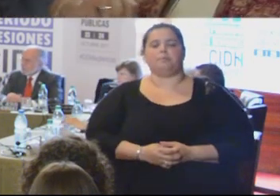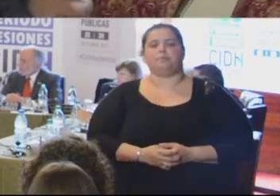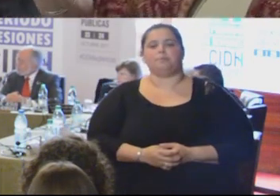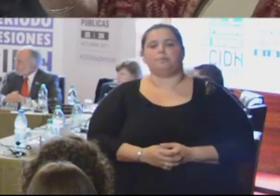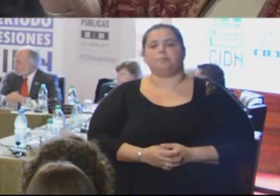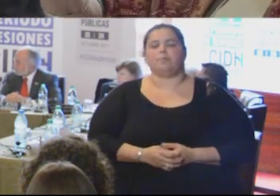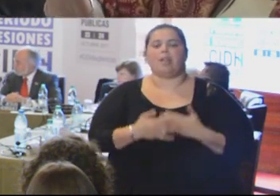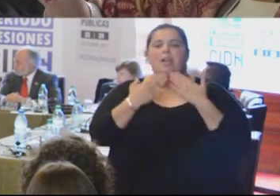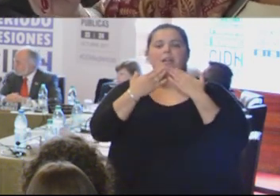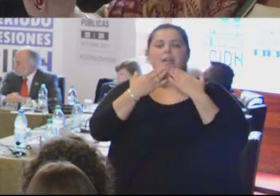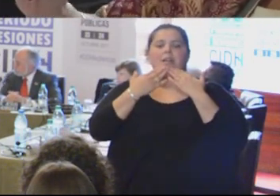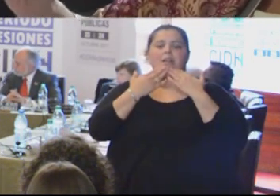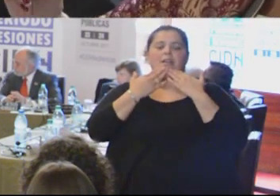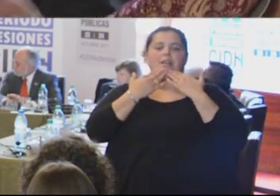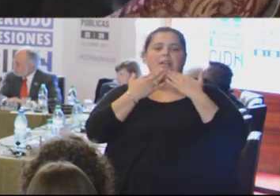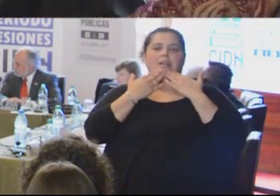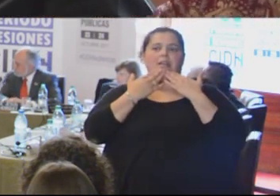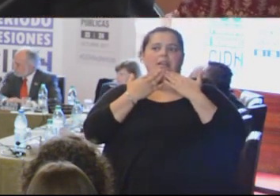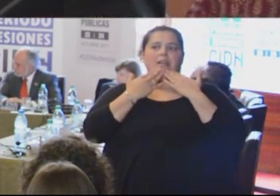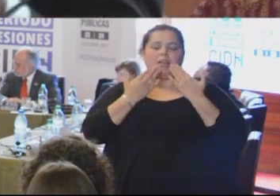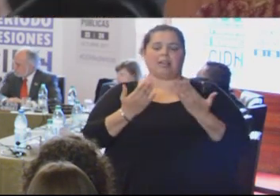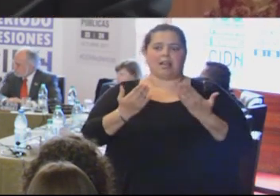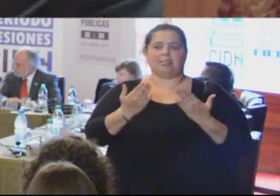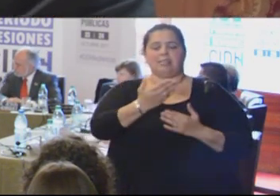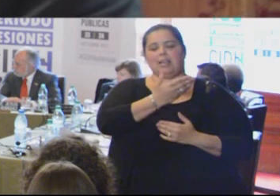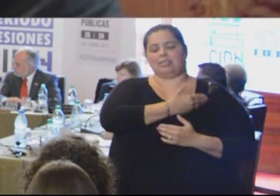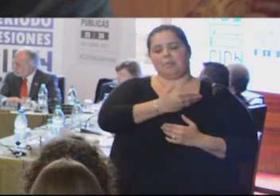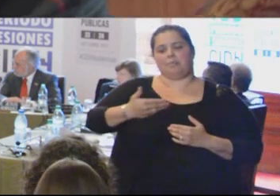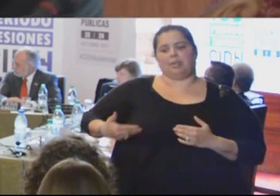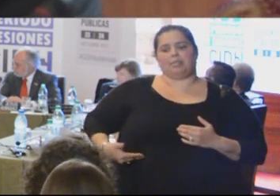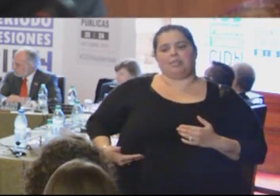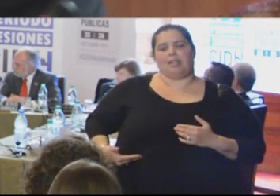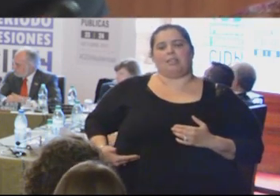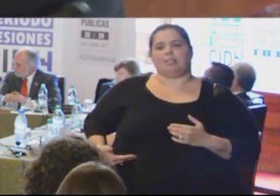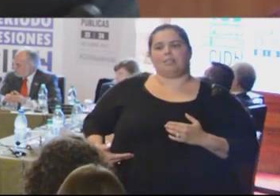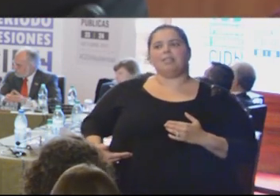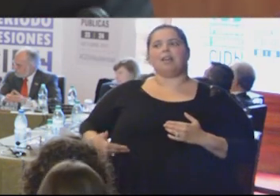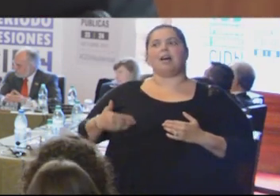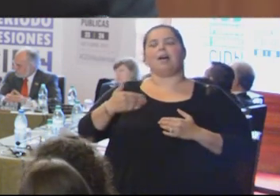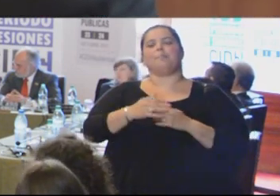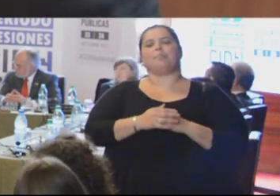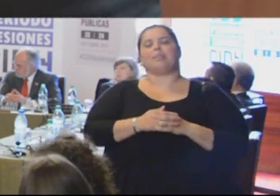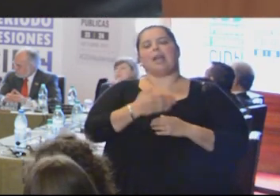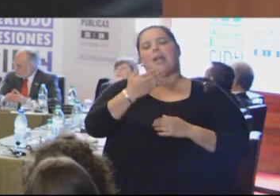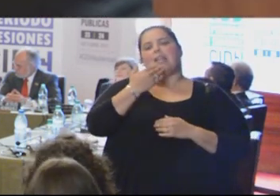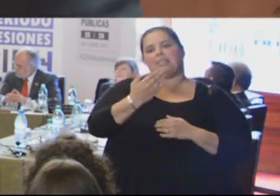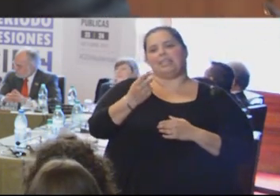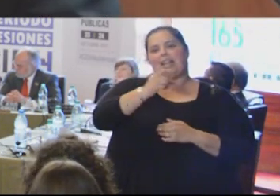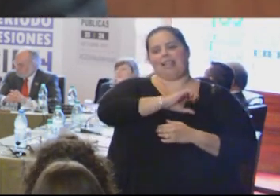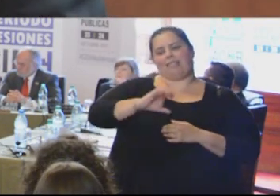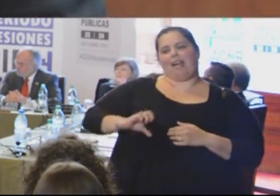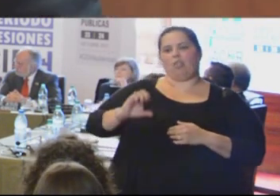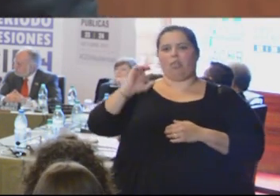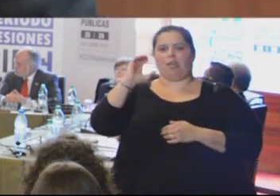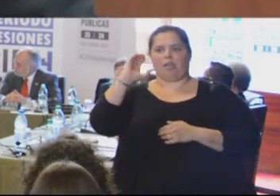presidenta de dar las gracias a los funcionarios de representación de estado de colombia yo pienso que las